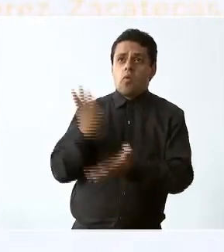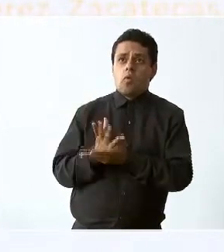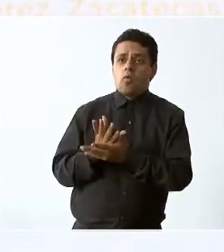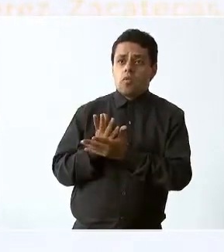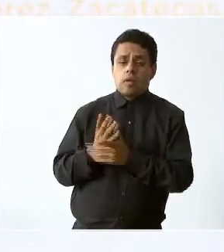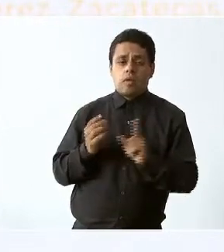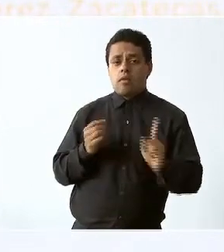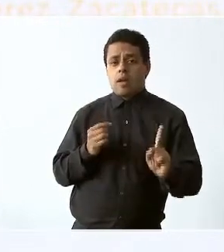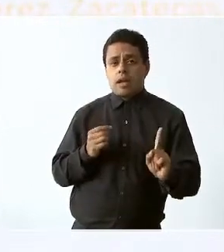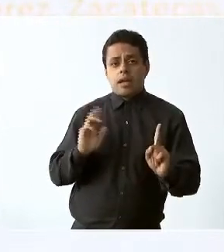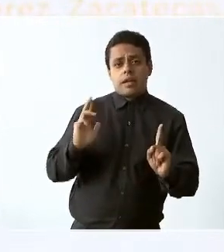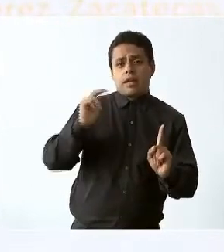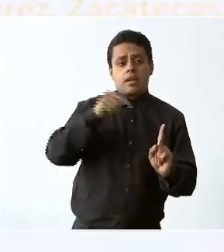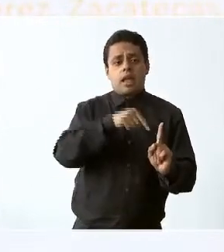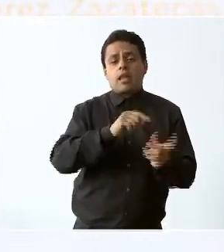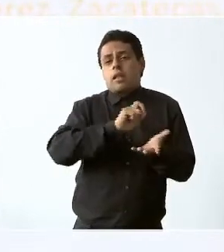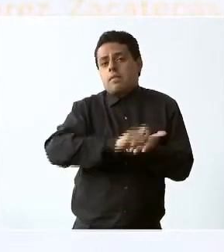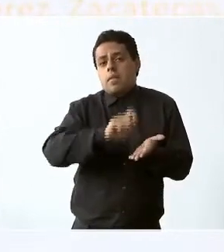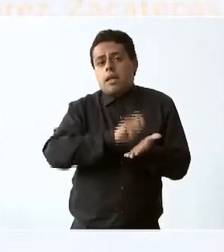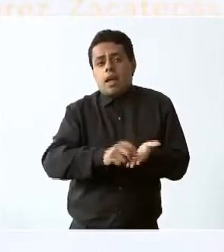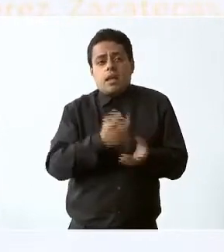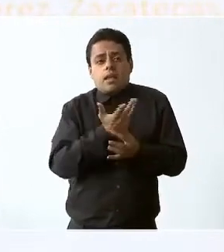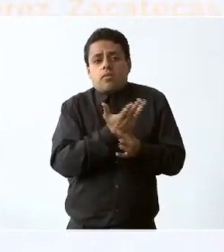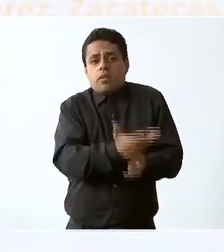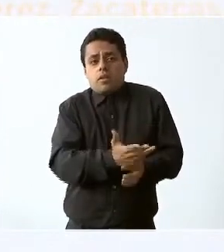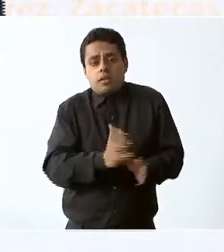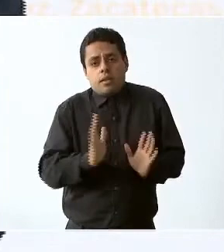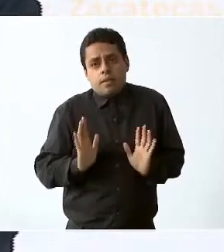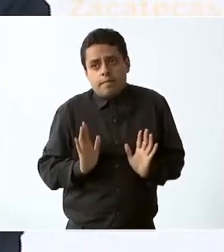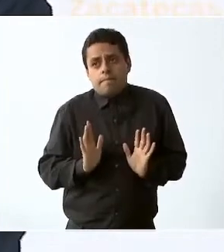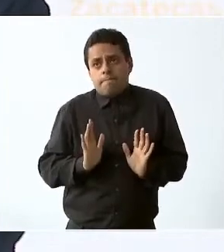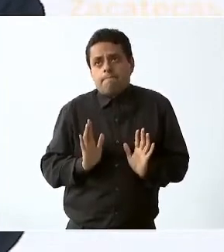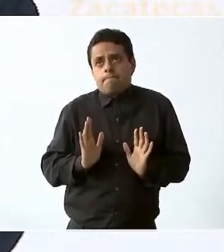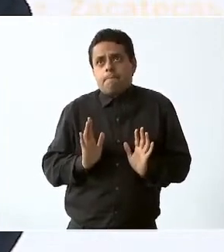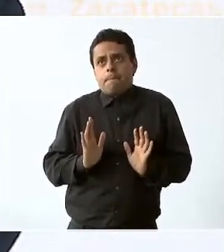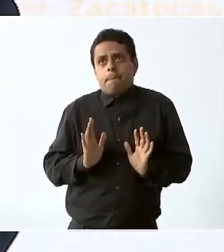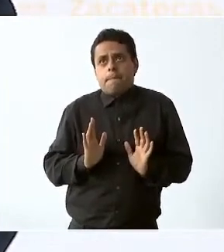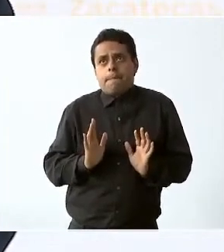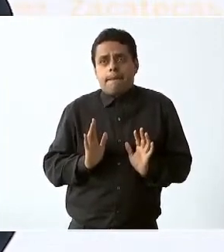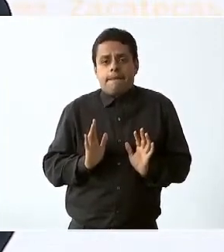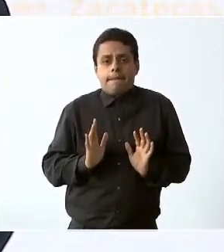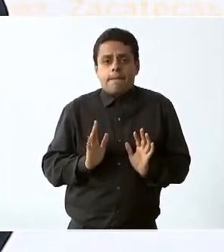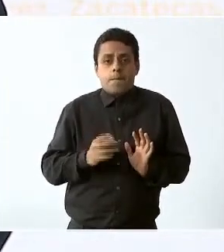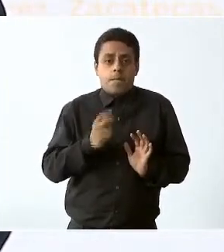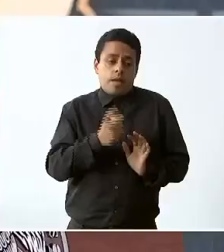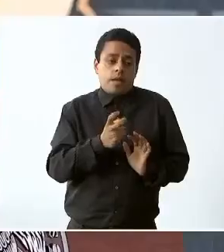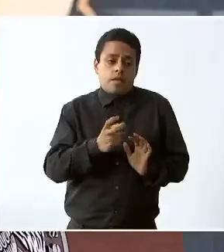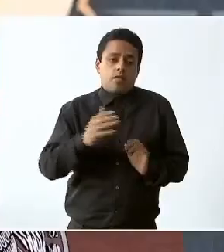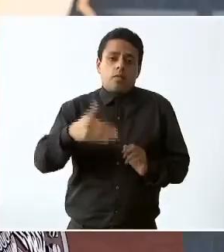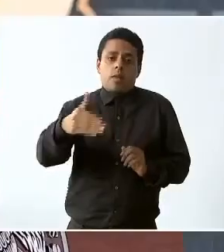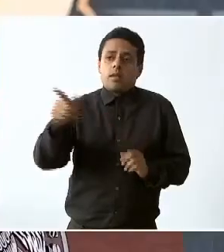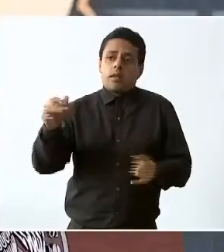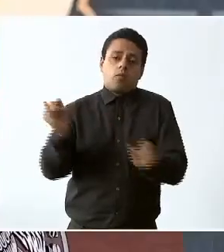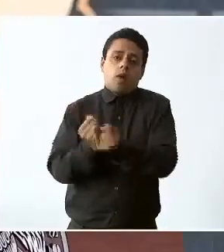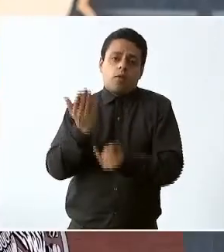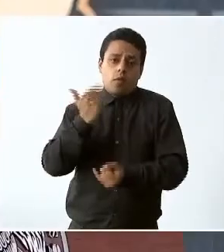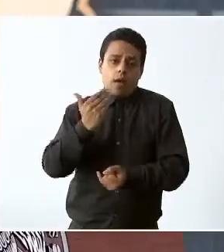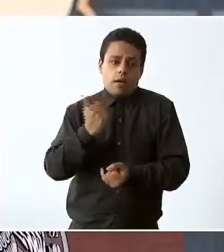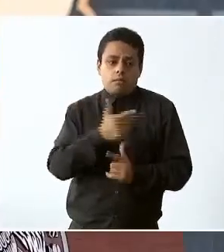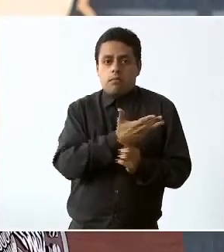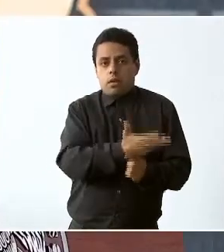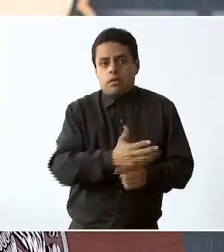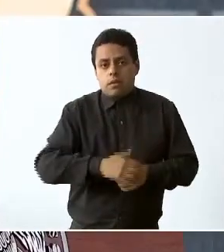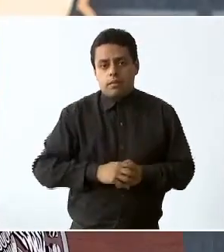sostenía Díaz Mirón, explicaría la repetición del fenómeno. Por